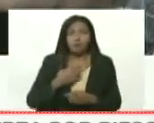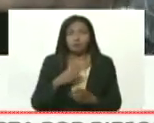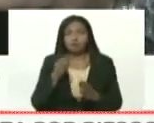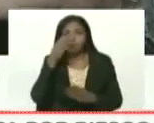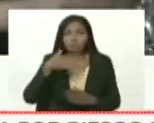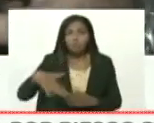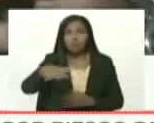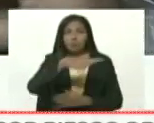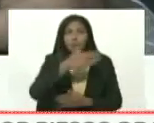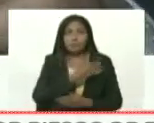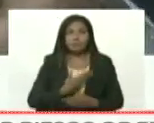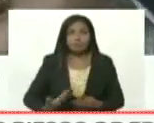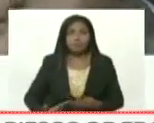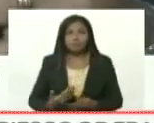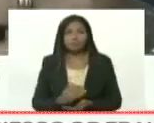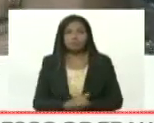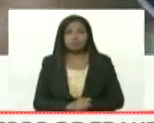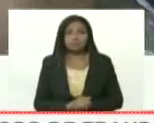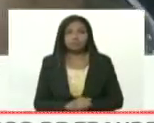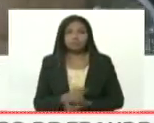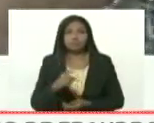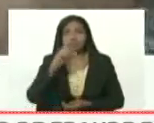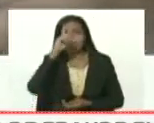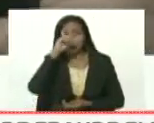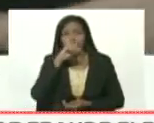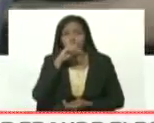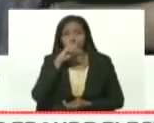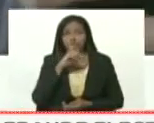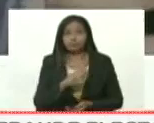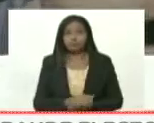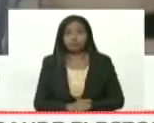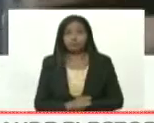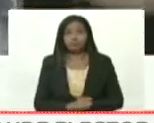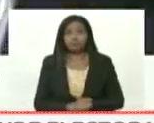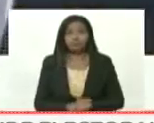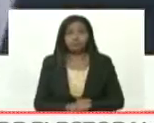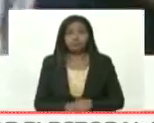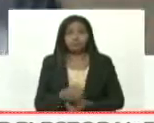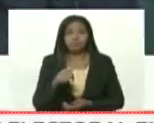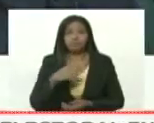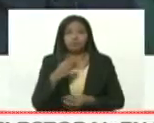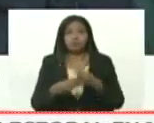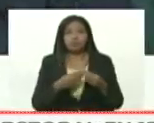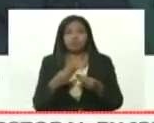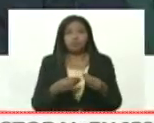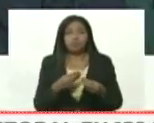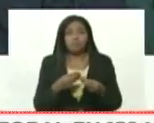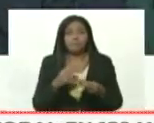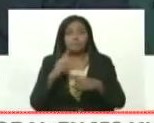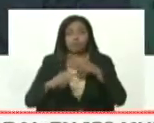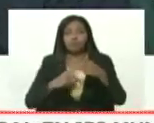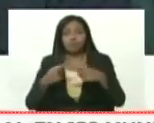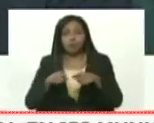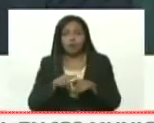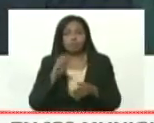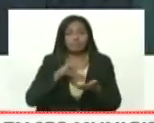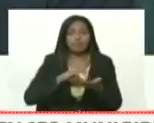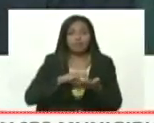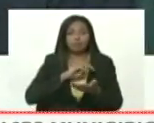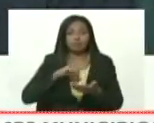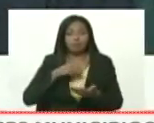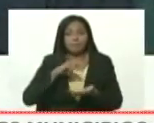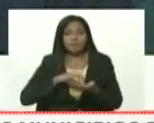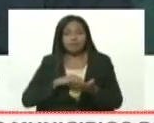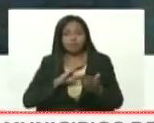pueblo, presidente. Este año, esto lo creó un productor mirandino. Nosotros en Miranda hemos